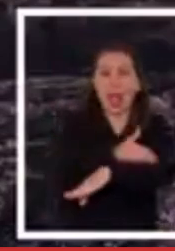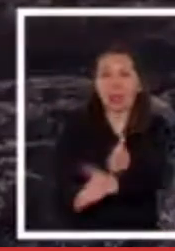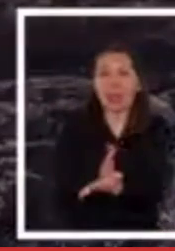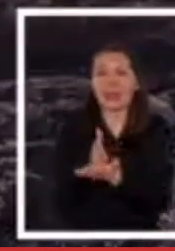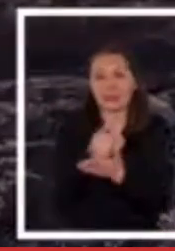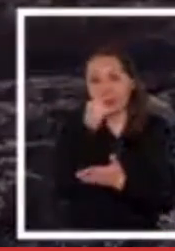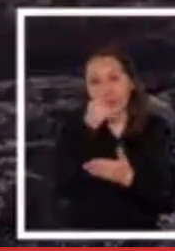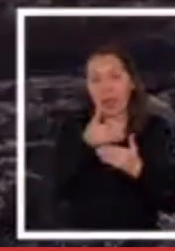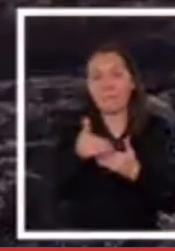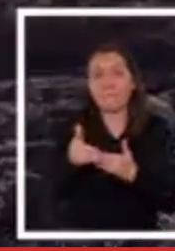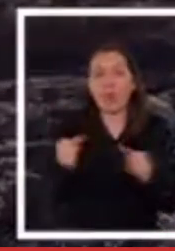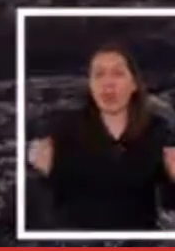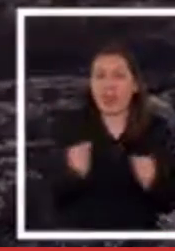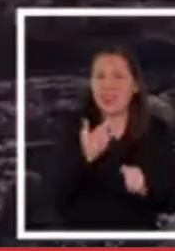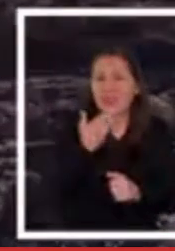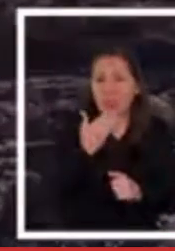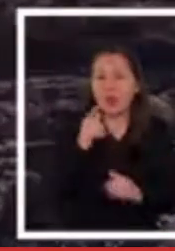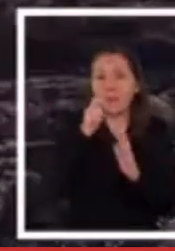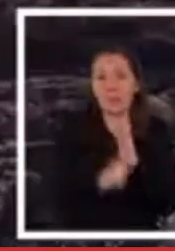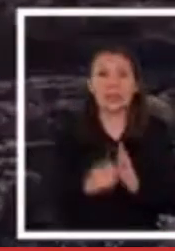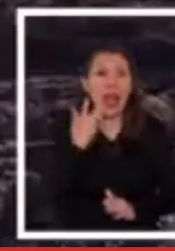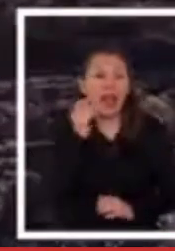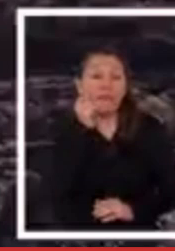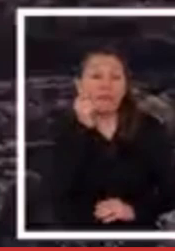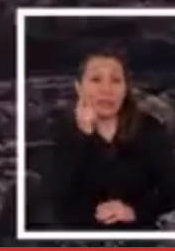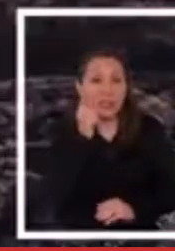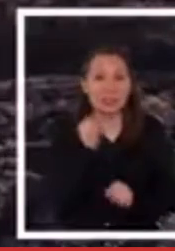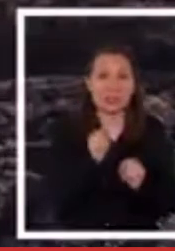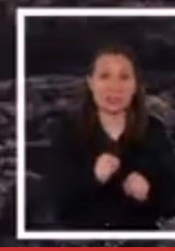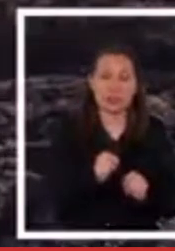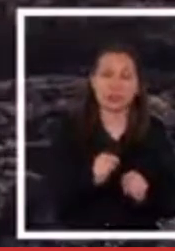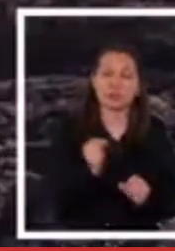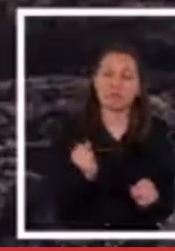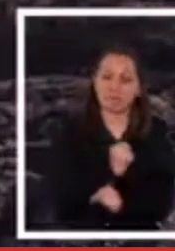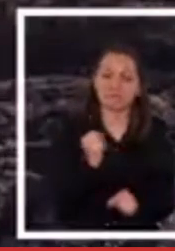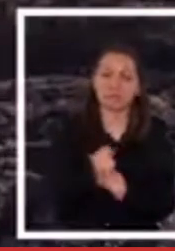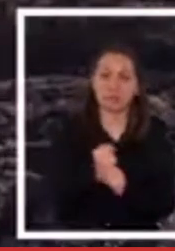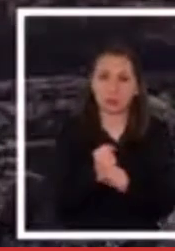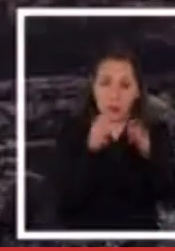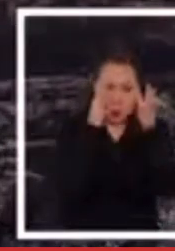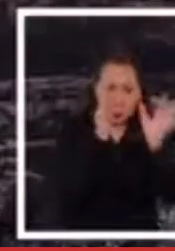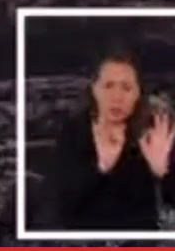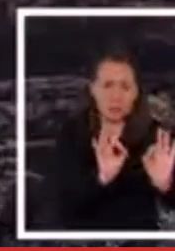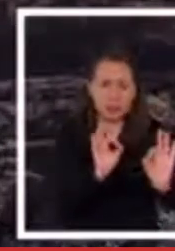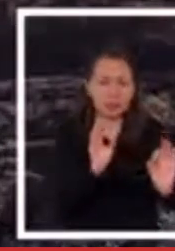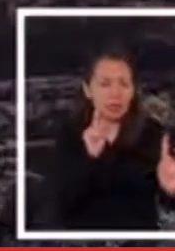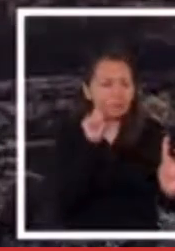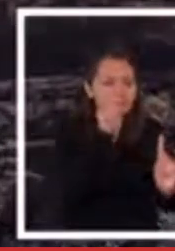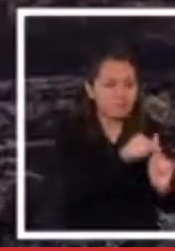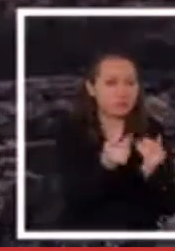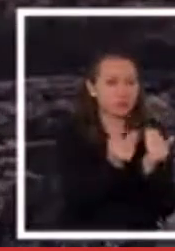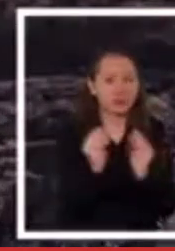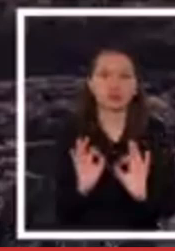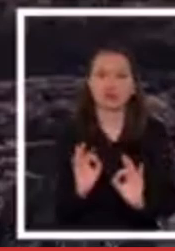inicio de la temporada de invierno durante el mes de abril en un trabajo bastante focalizado eficiente y